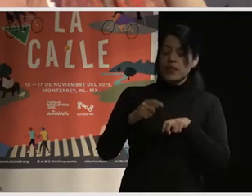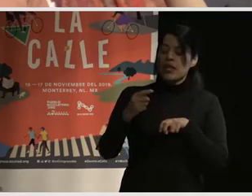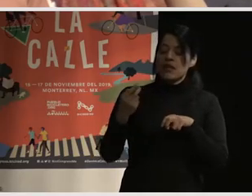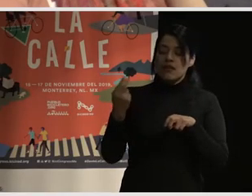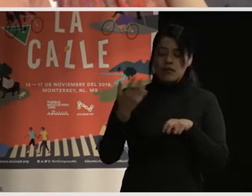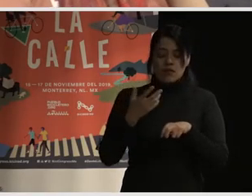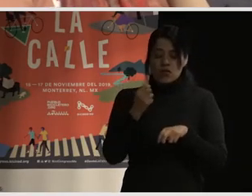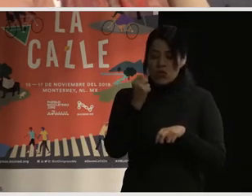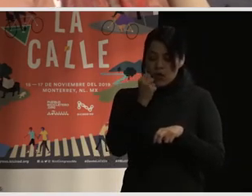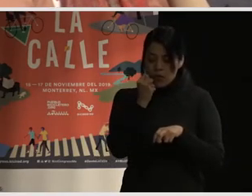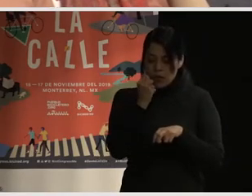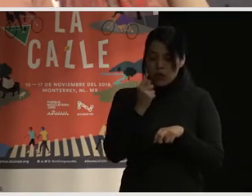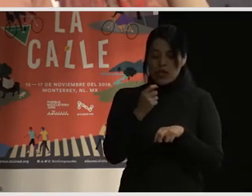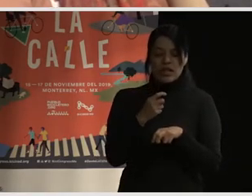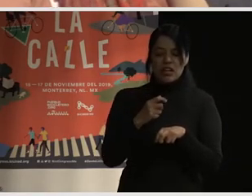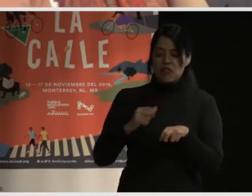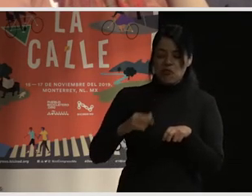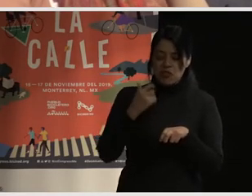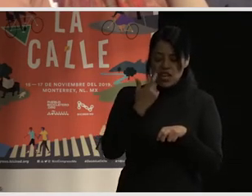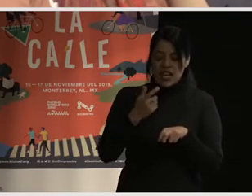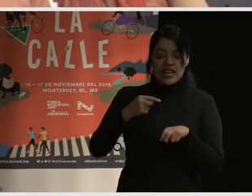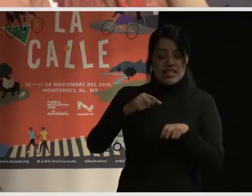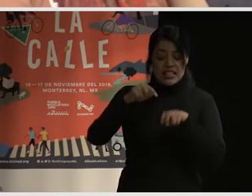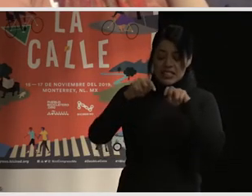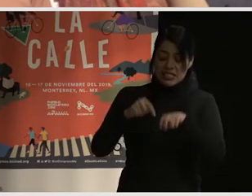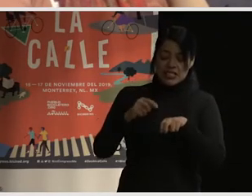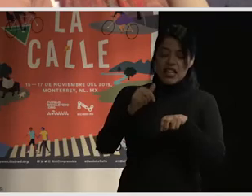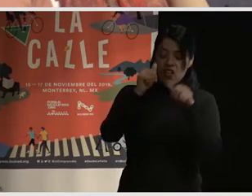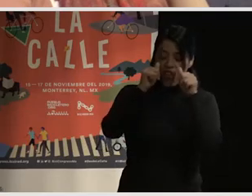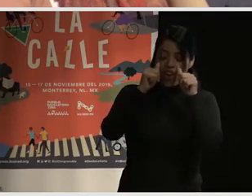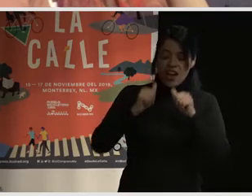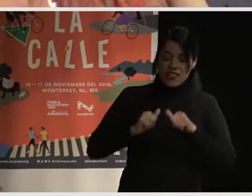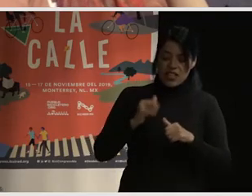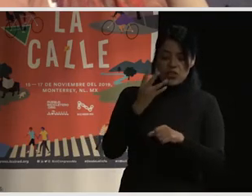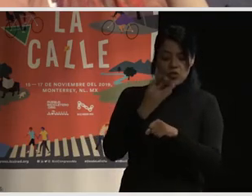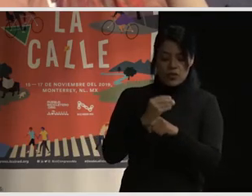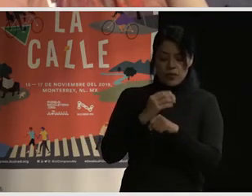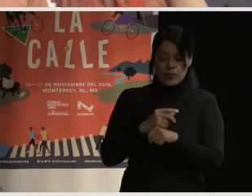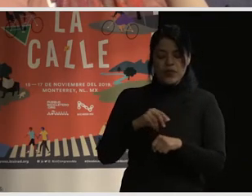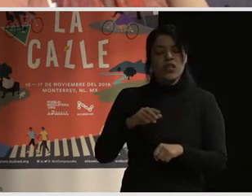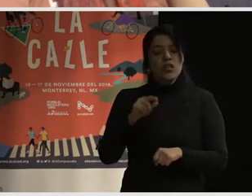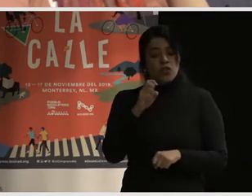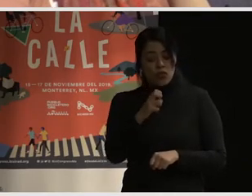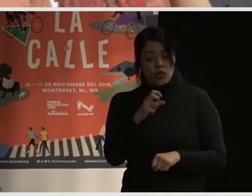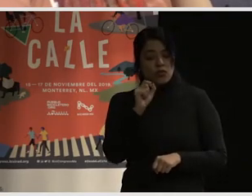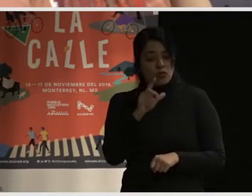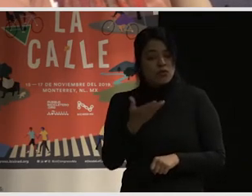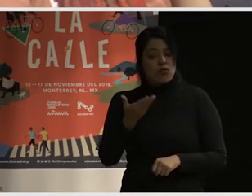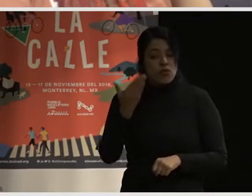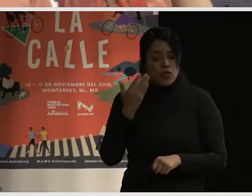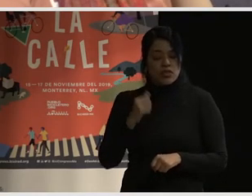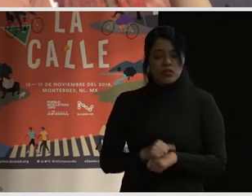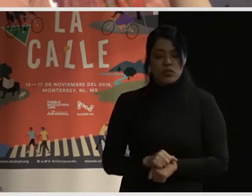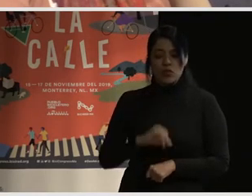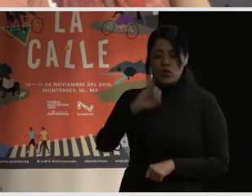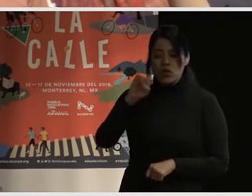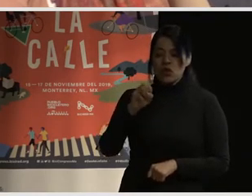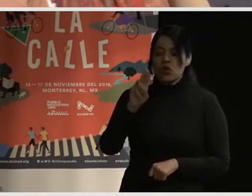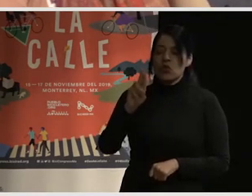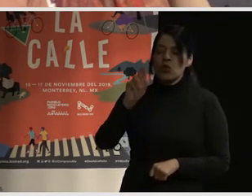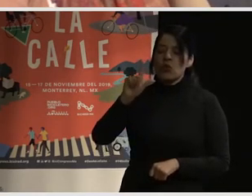los resultados de aquí entonces yo más que eso hay ejemplos muy buenos nueva york- lo hizo en su momento con julian y creó instituciones fuertes